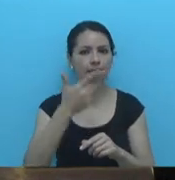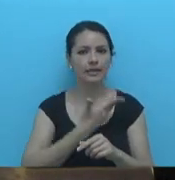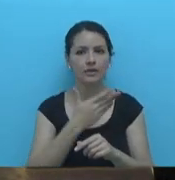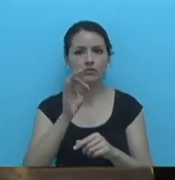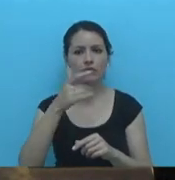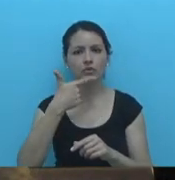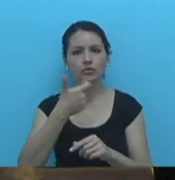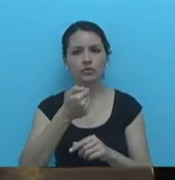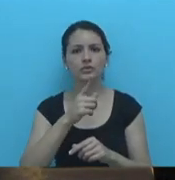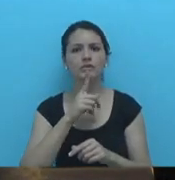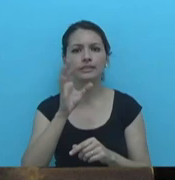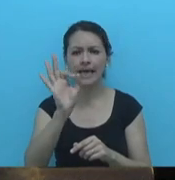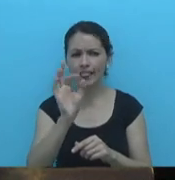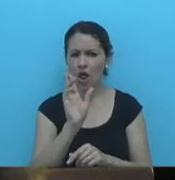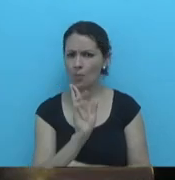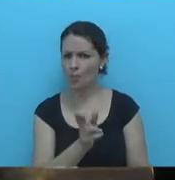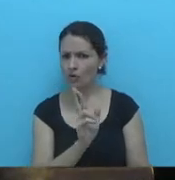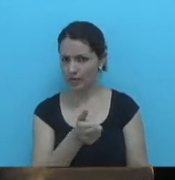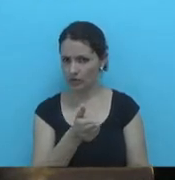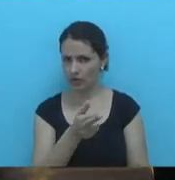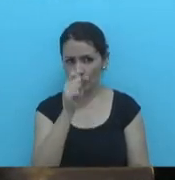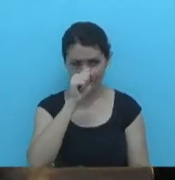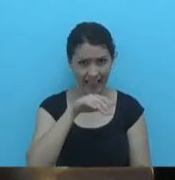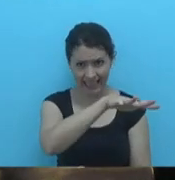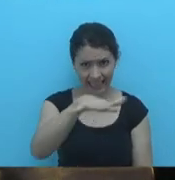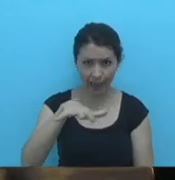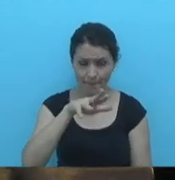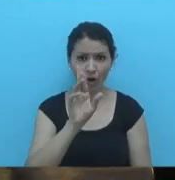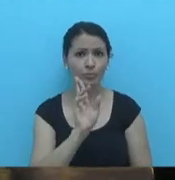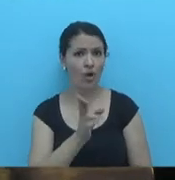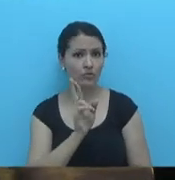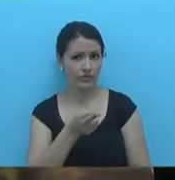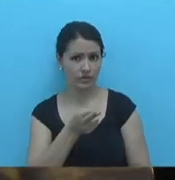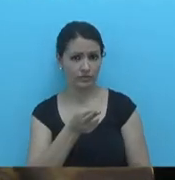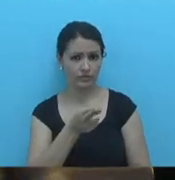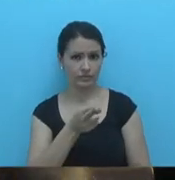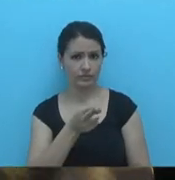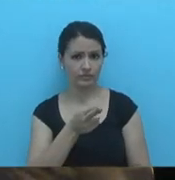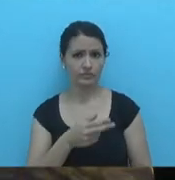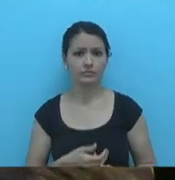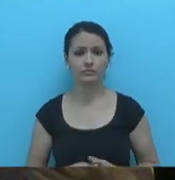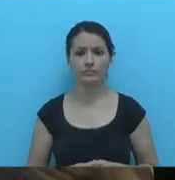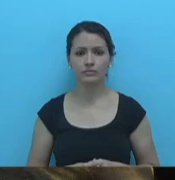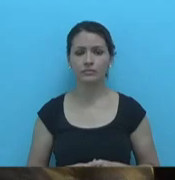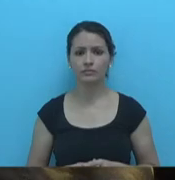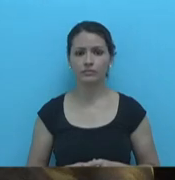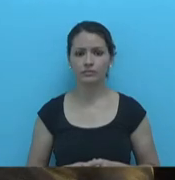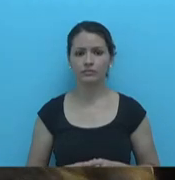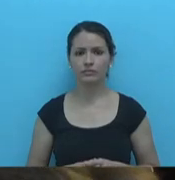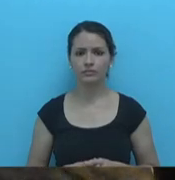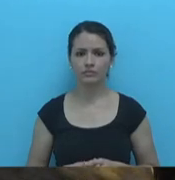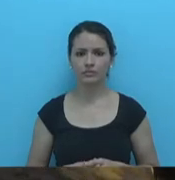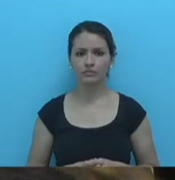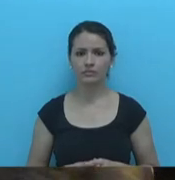que producen las multinacionales para hacer una mayor producción de lo que tengan ganas. Acá, por supuesto, una mayor